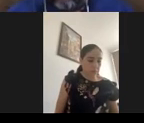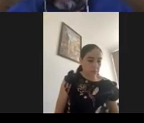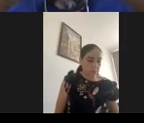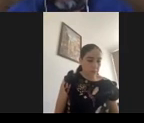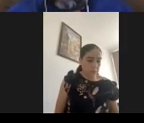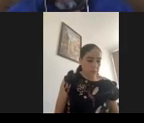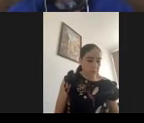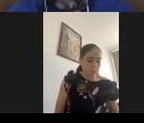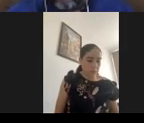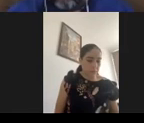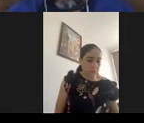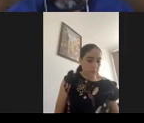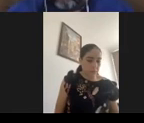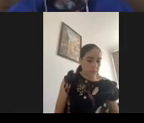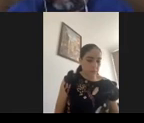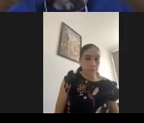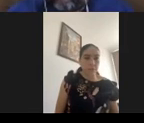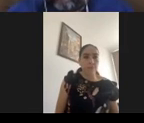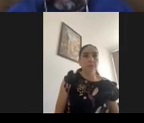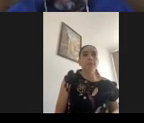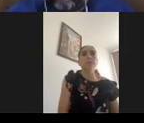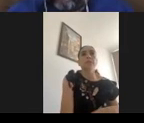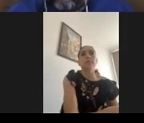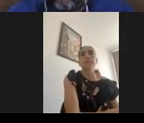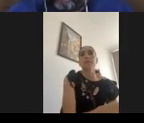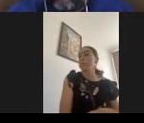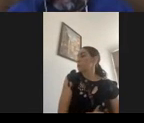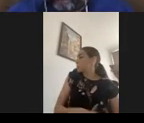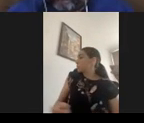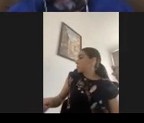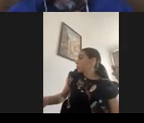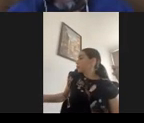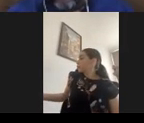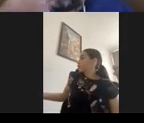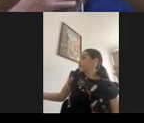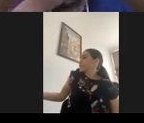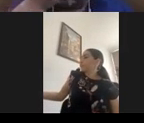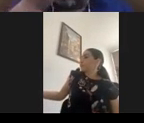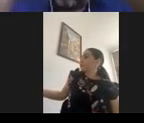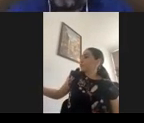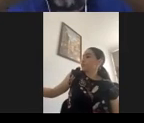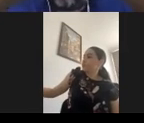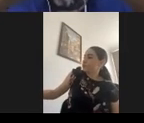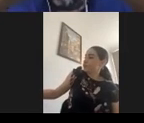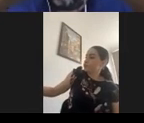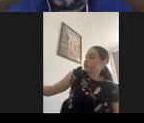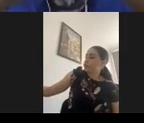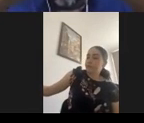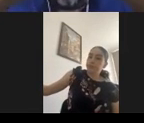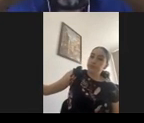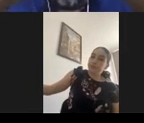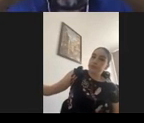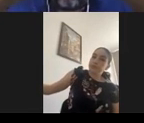otras ciudades, que el hecho de tener una interlocución del gobierno con la gente organizada, con la sociedad civil de los centros